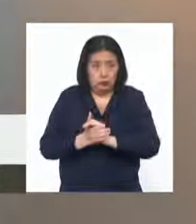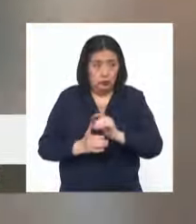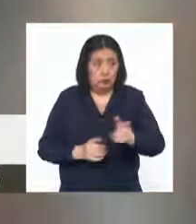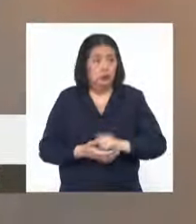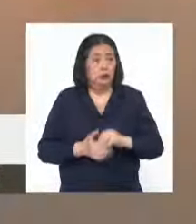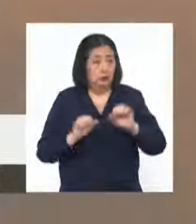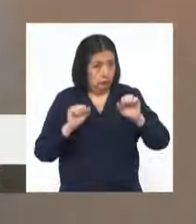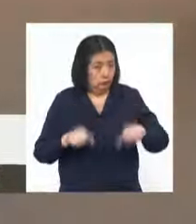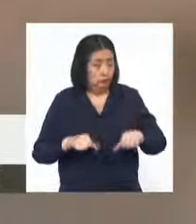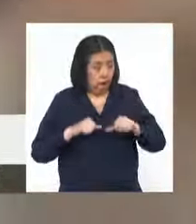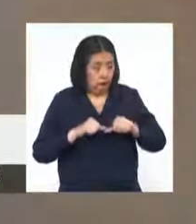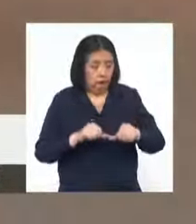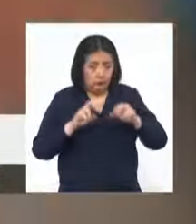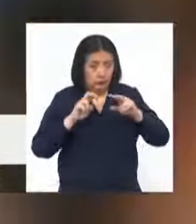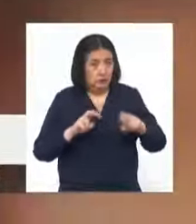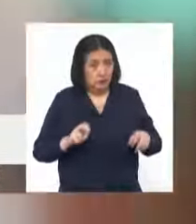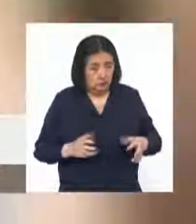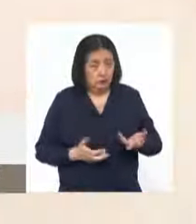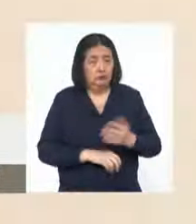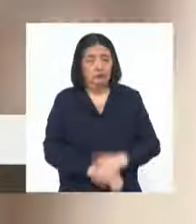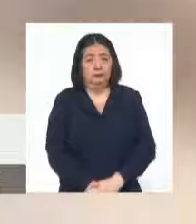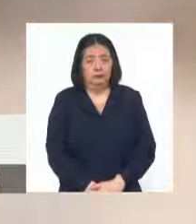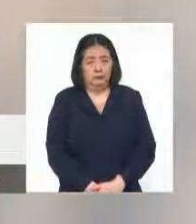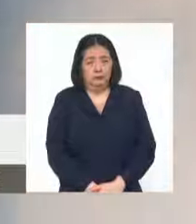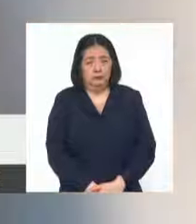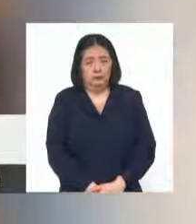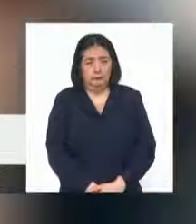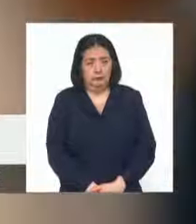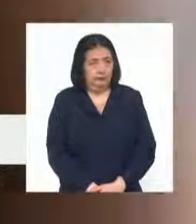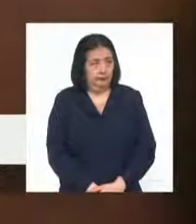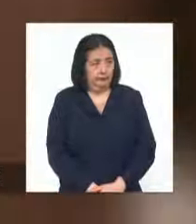donde se continuarán con las investigaciones.